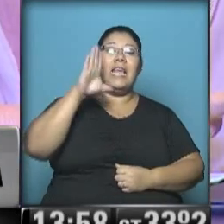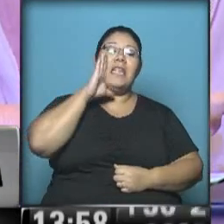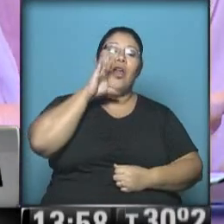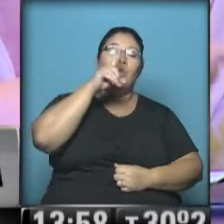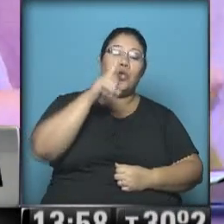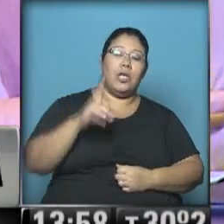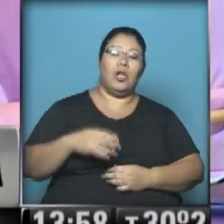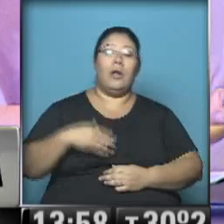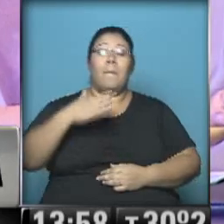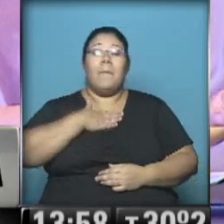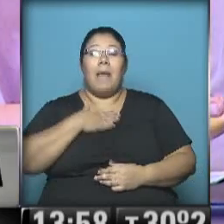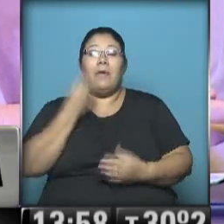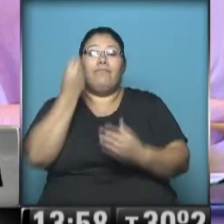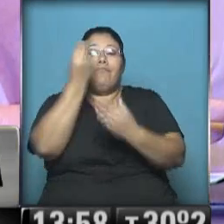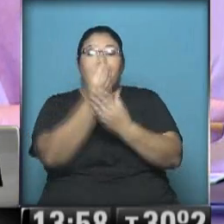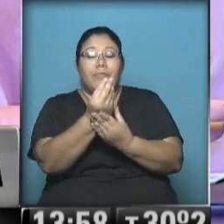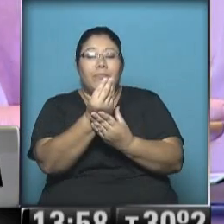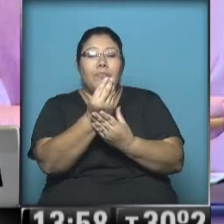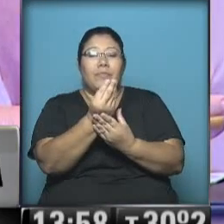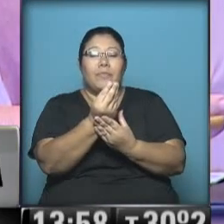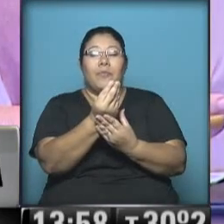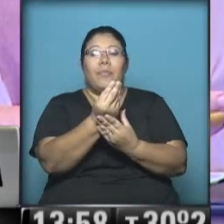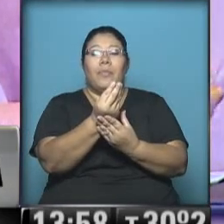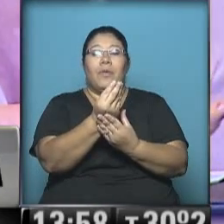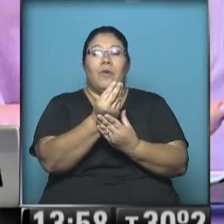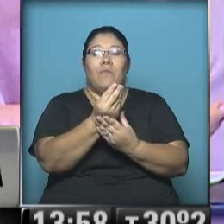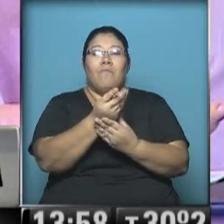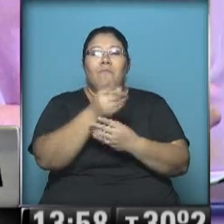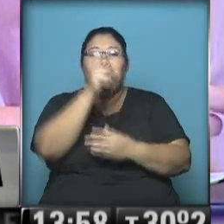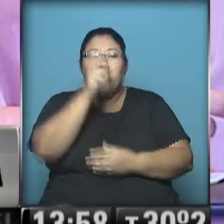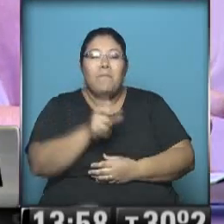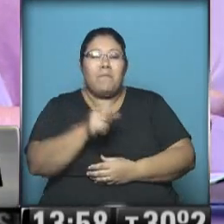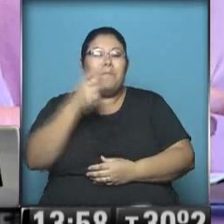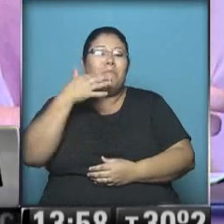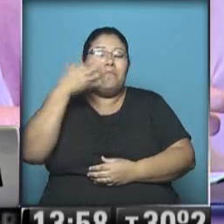un personaje real es un desafío diferente, ¿no?